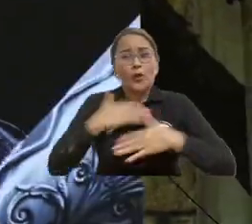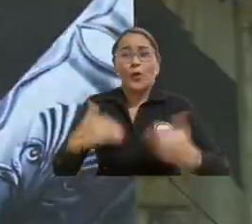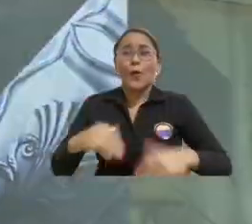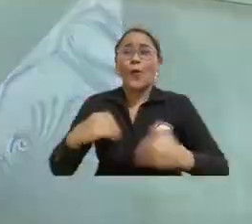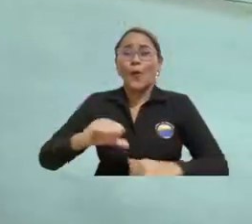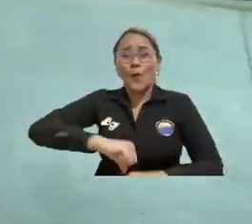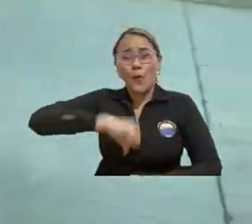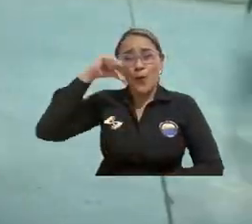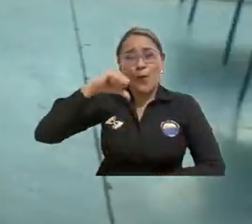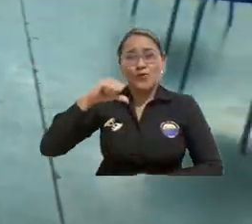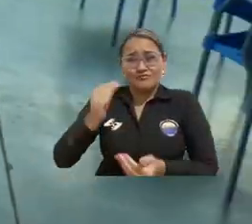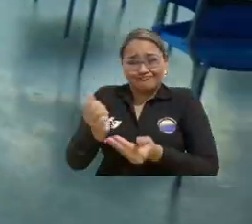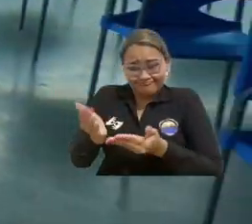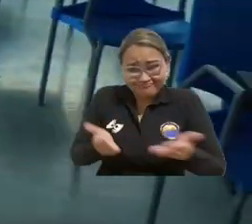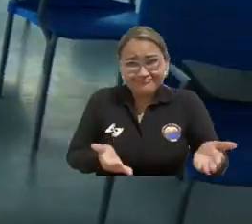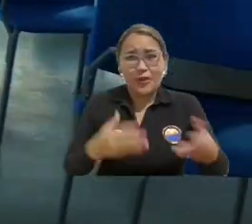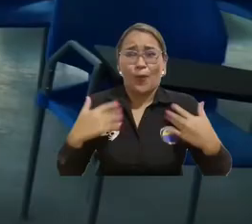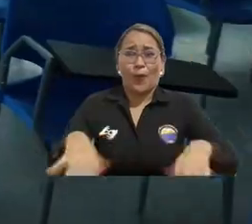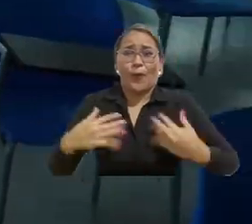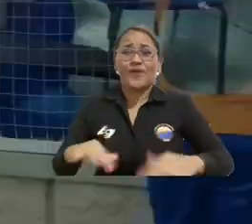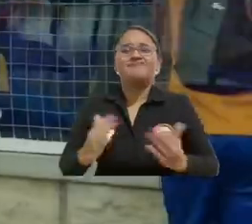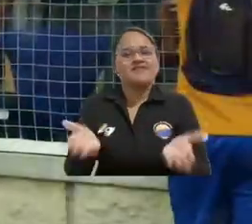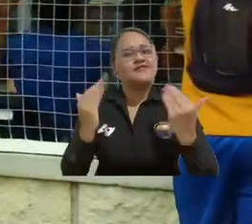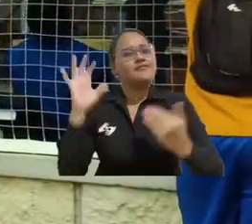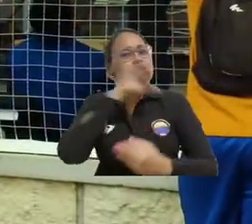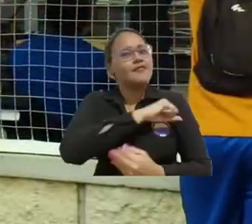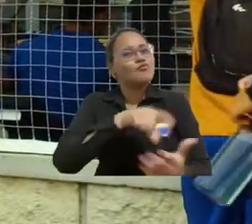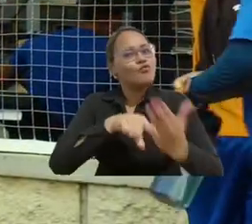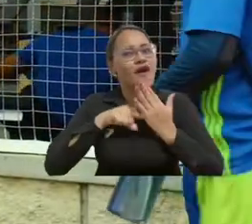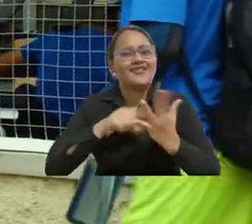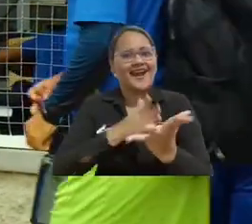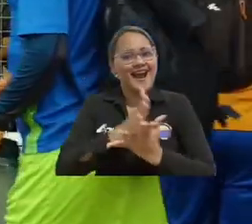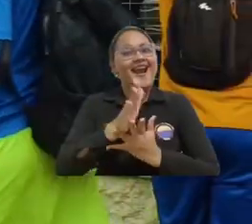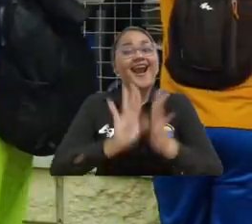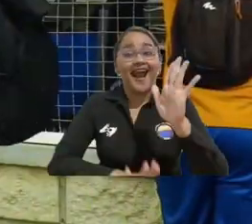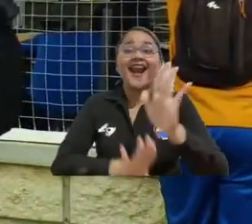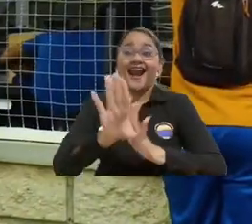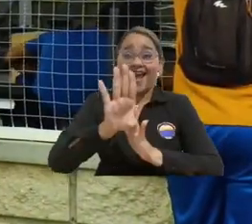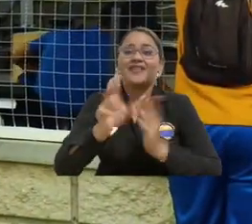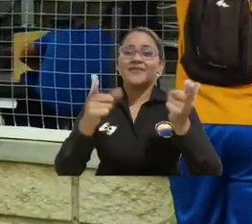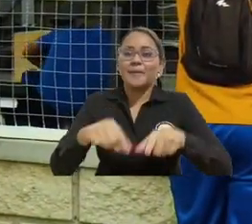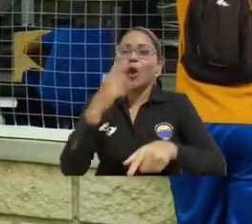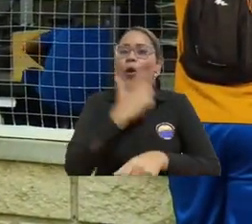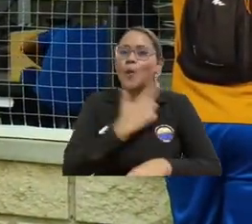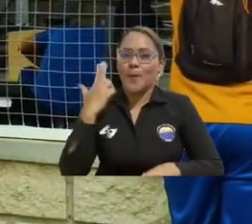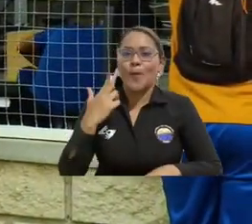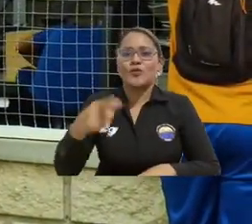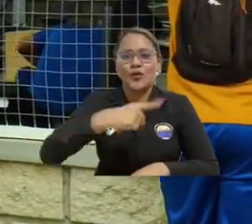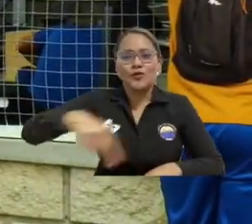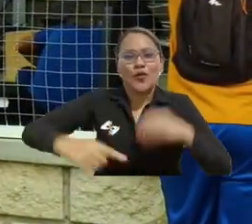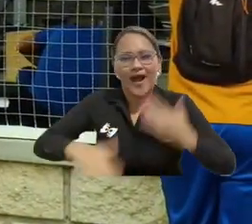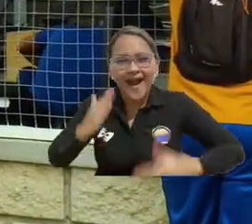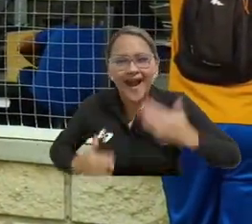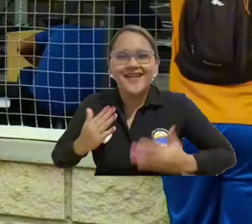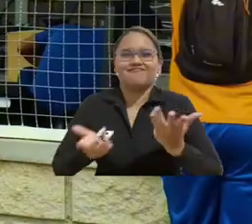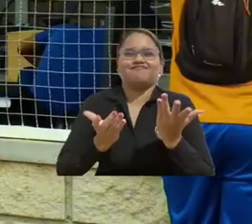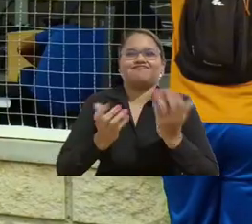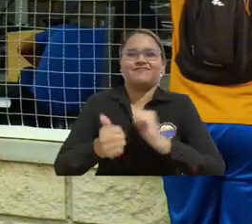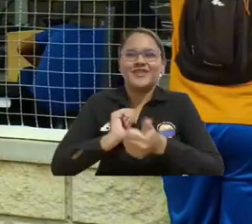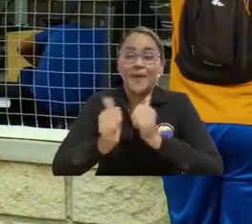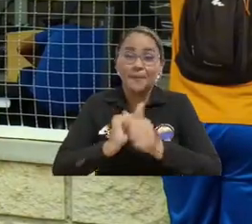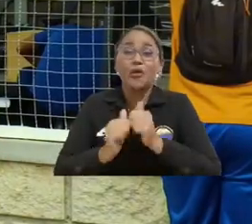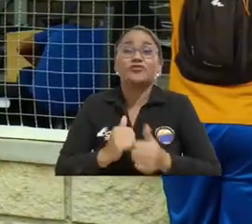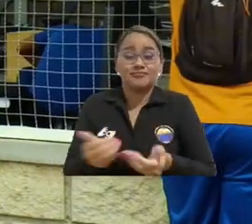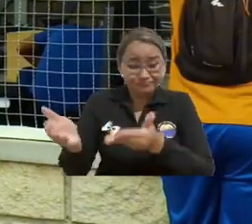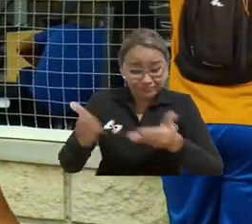Pues para mí es un orgullo recibir esto y siento que es un avance en nuestra carrera y como compromiso como atletas y